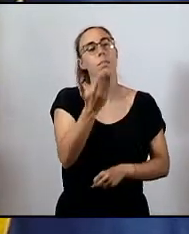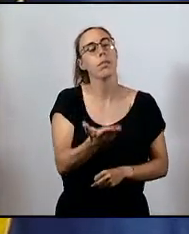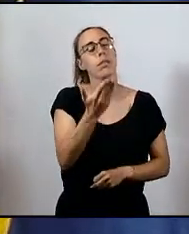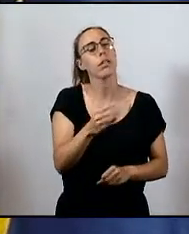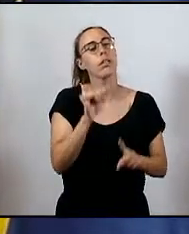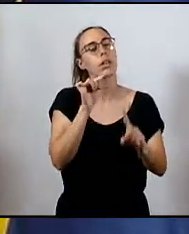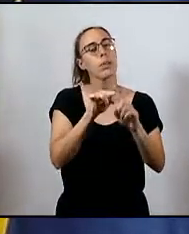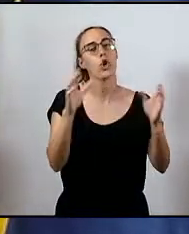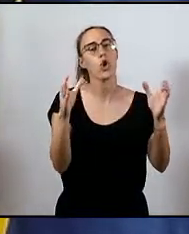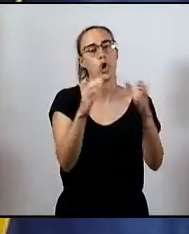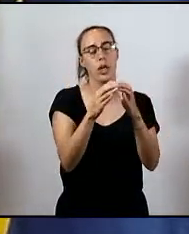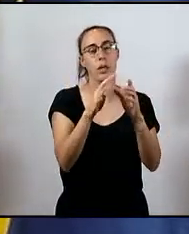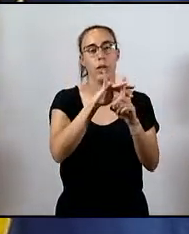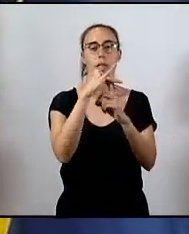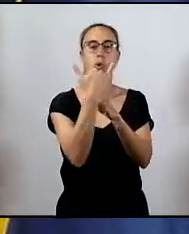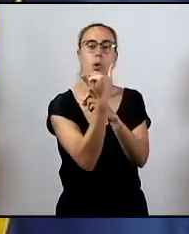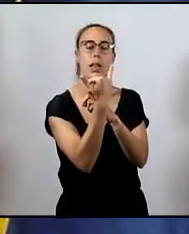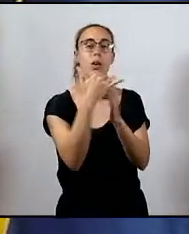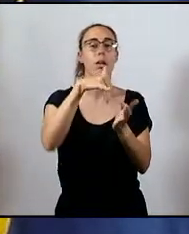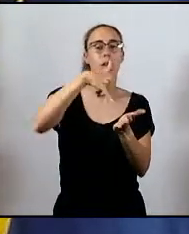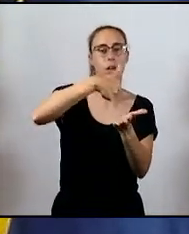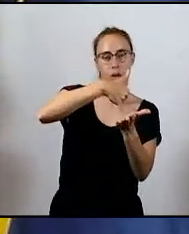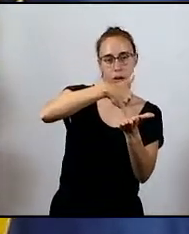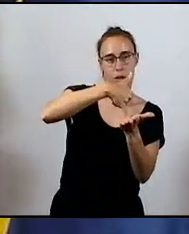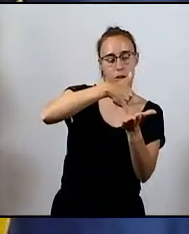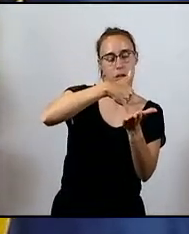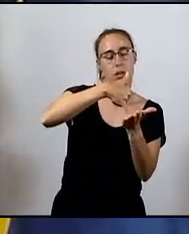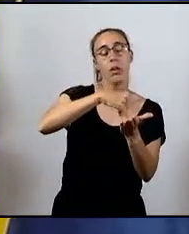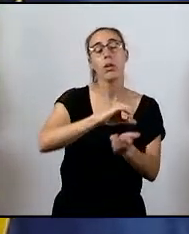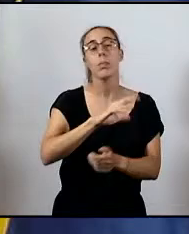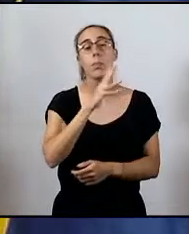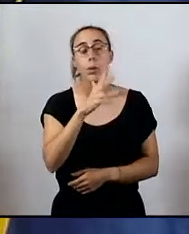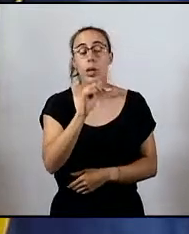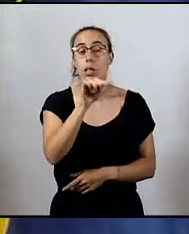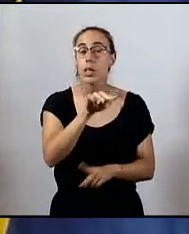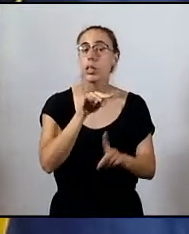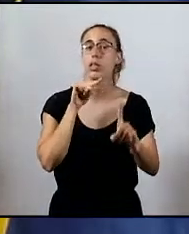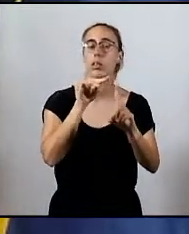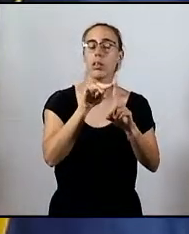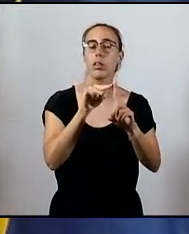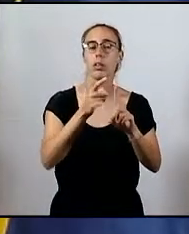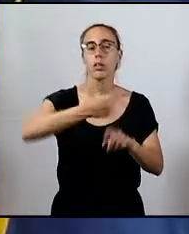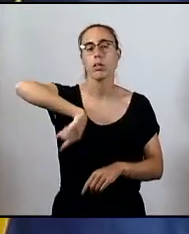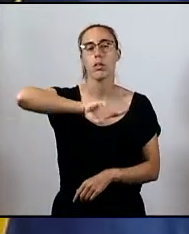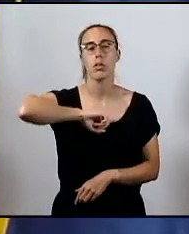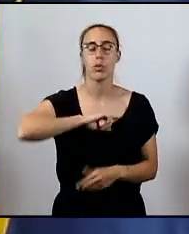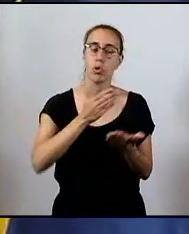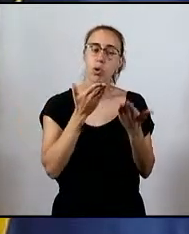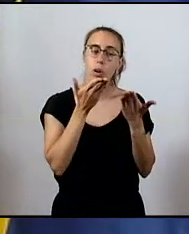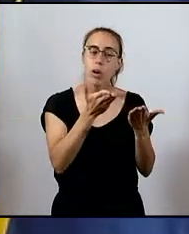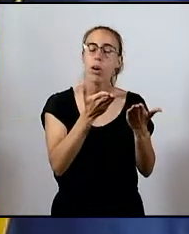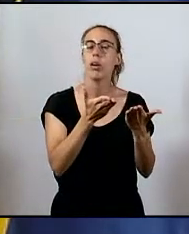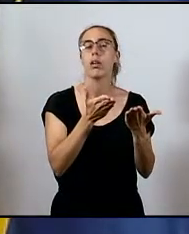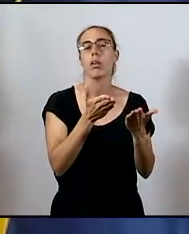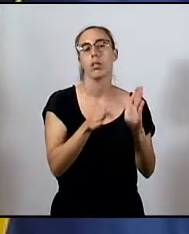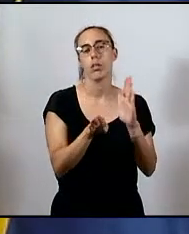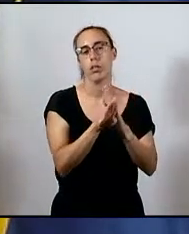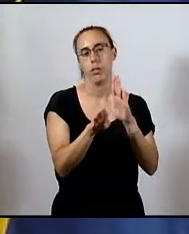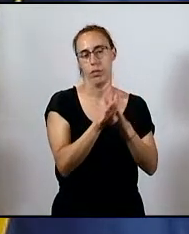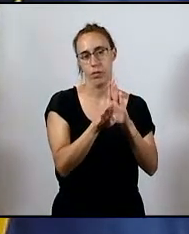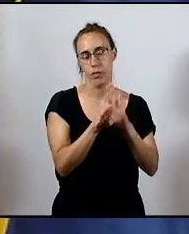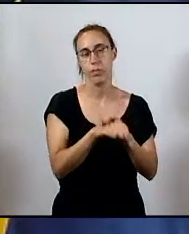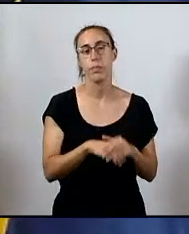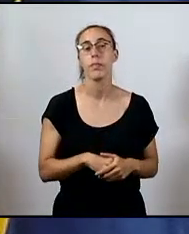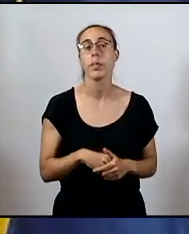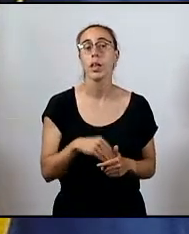colectivos en situación de vulnerabilidad y con ese objetivo vamos a seguir respaldando su trabajo. Y